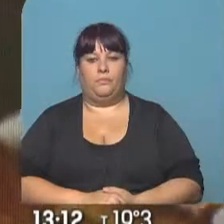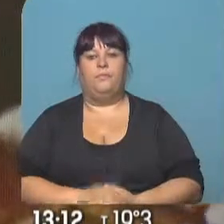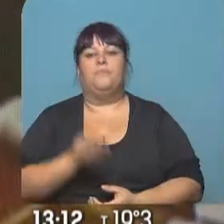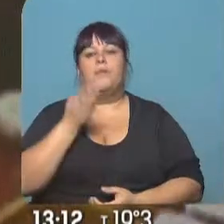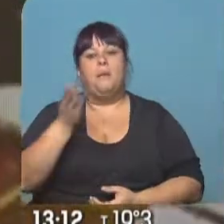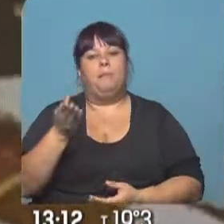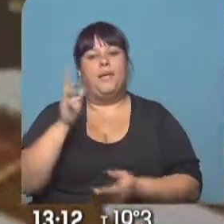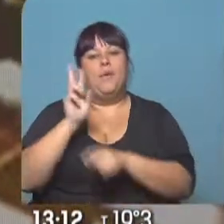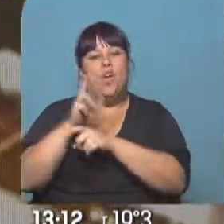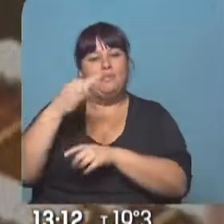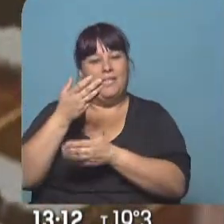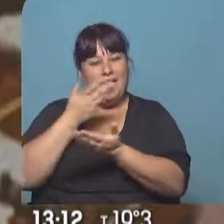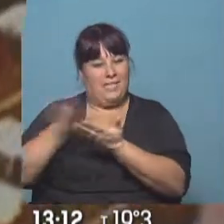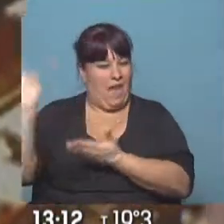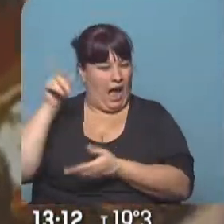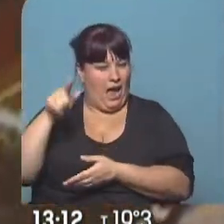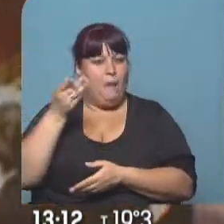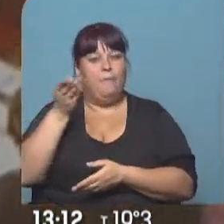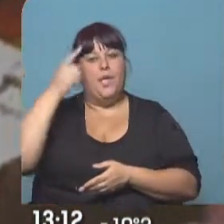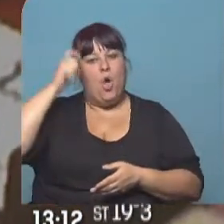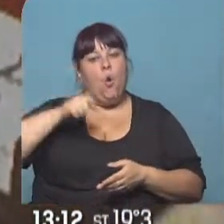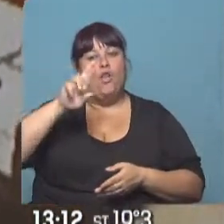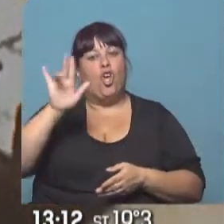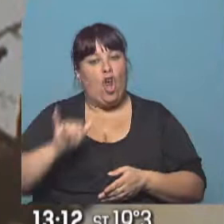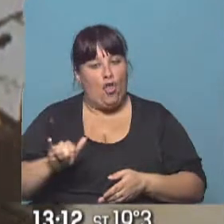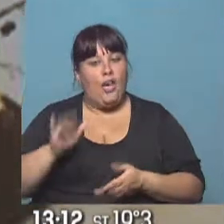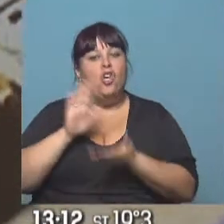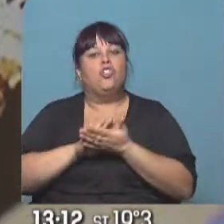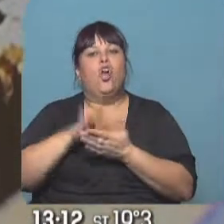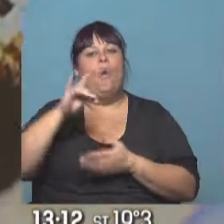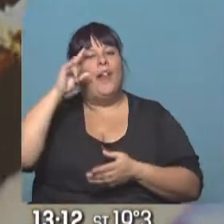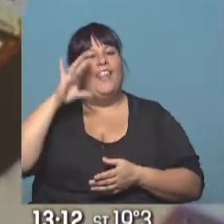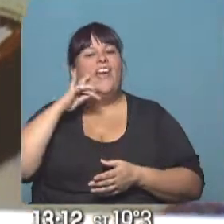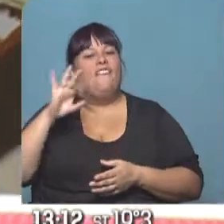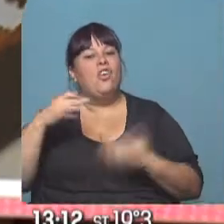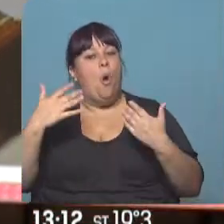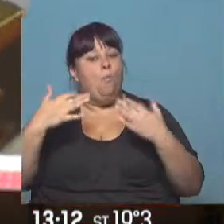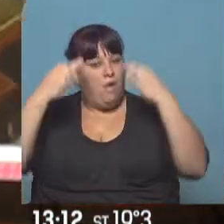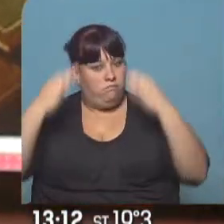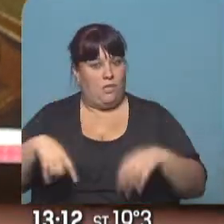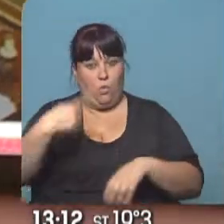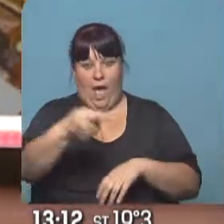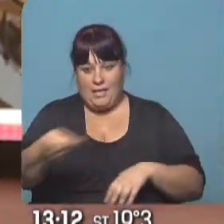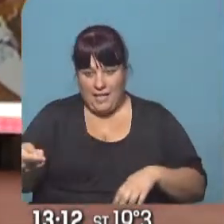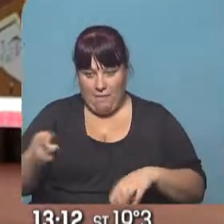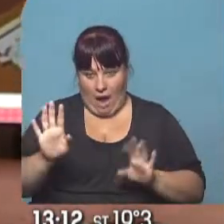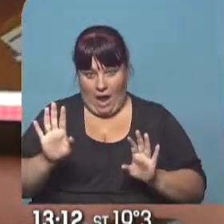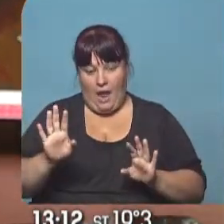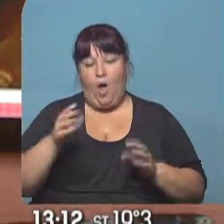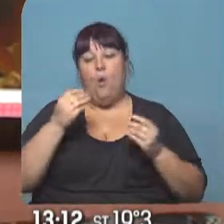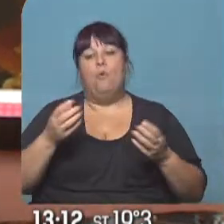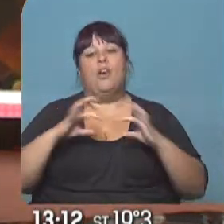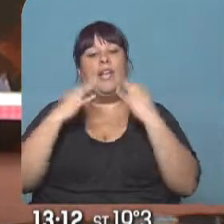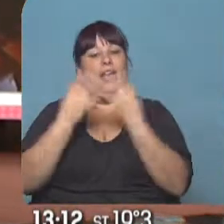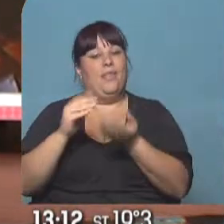Y el pedido de desafuero solicitado por el juez federal Rodríguez sobre Julio Devido podría concretarse la semana próxima, ya que la